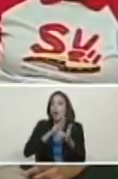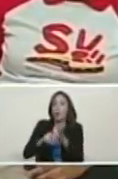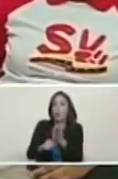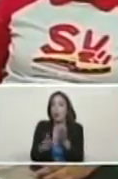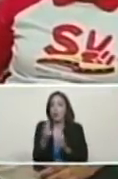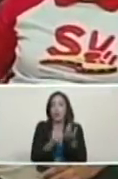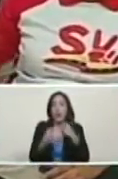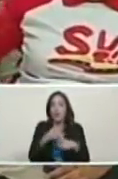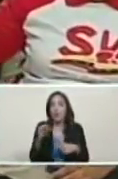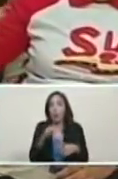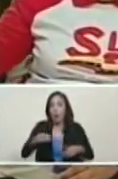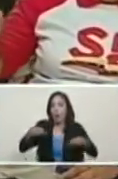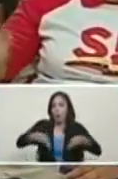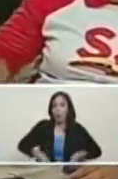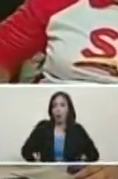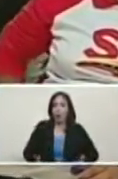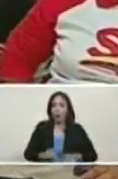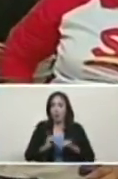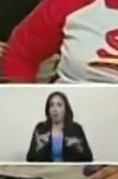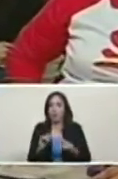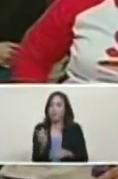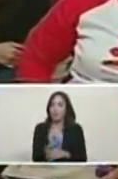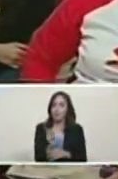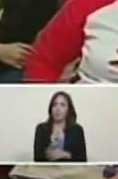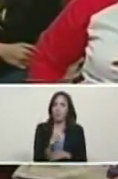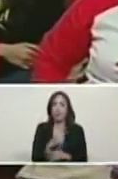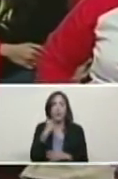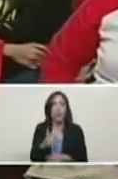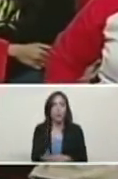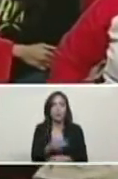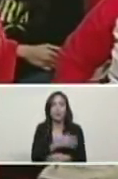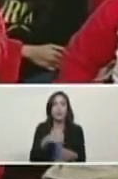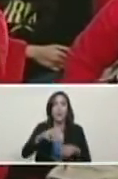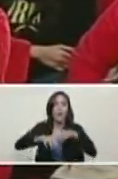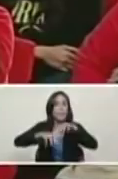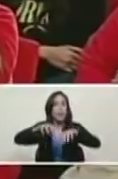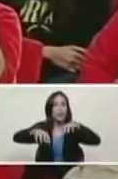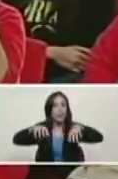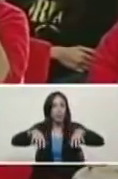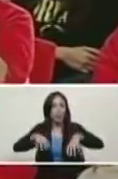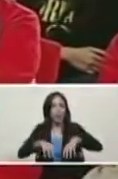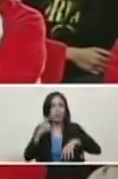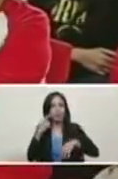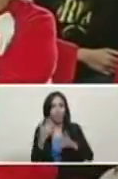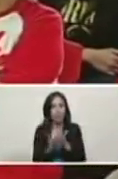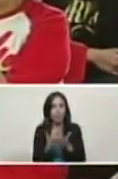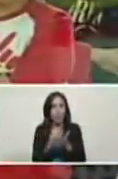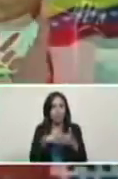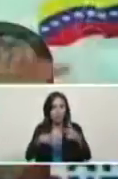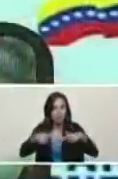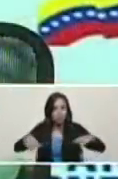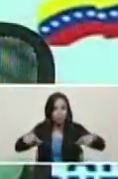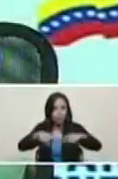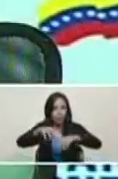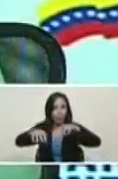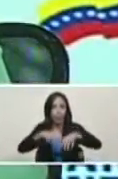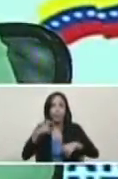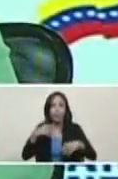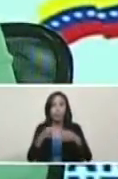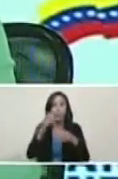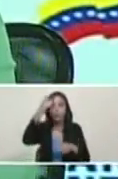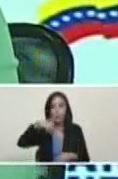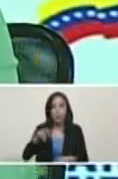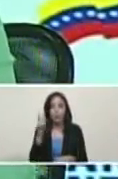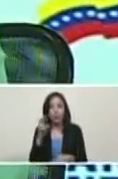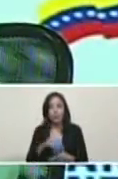ser comedidos y efectivos y eficaces. Así que con esta cartografía social y económica que ha construido desde el movimiento Somos